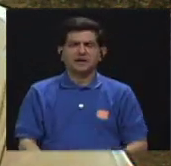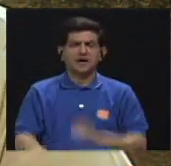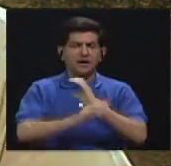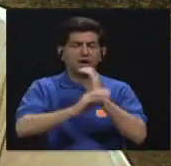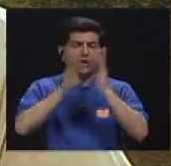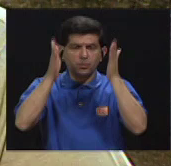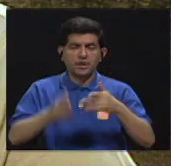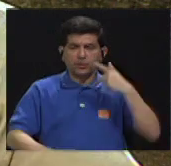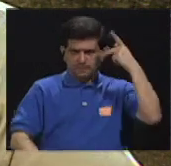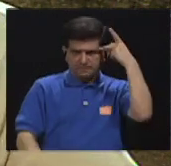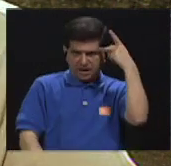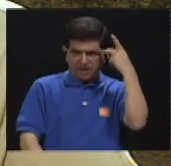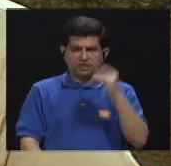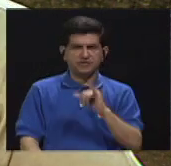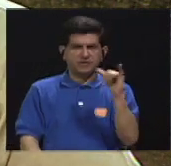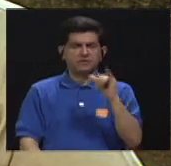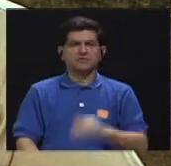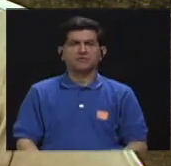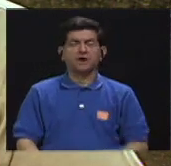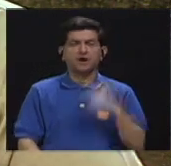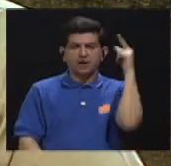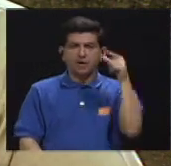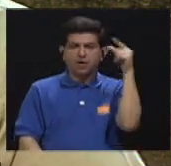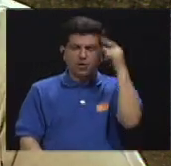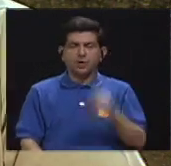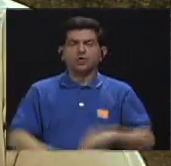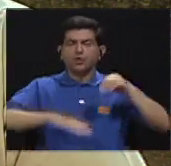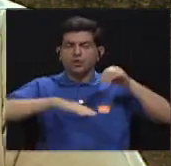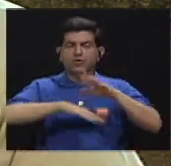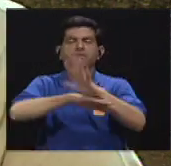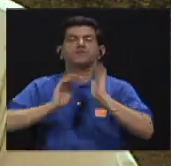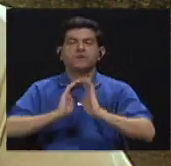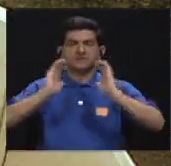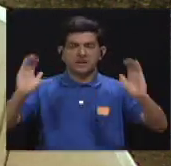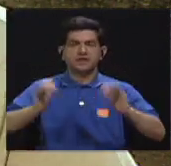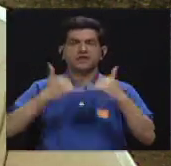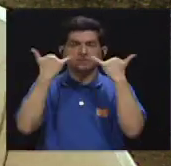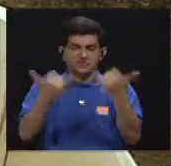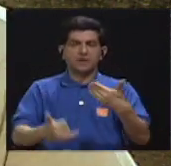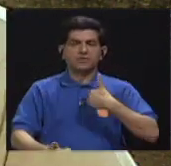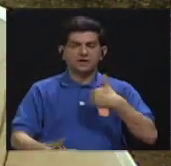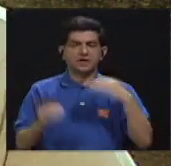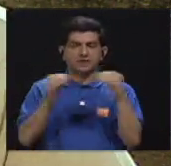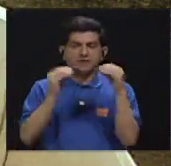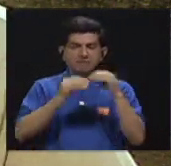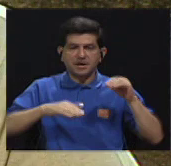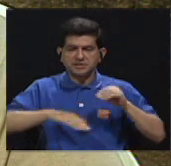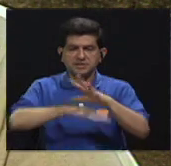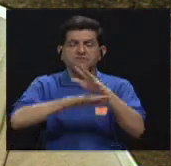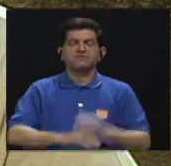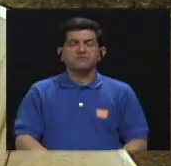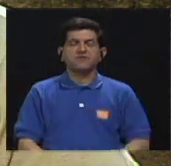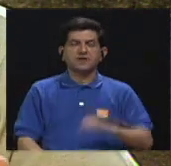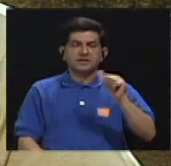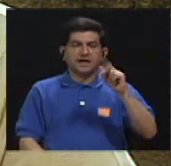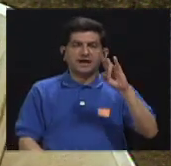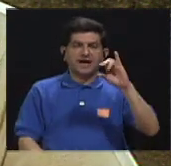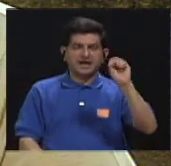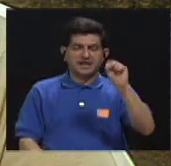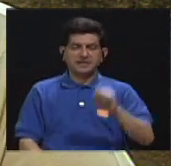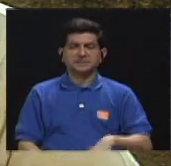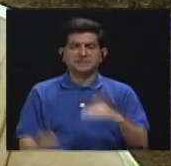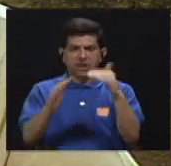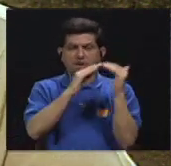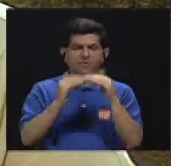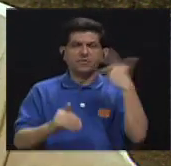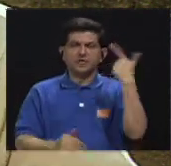cuidadores, de los padres, ¿verdad?, que pues obviamente se repercute en los niños que actualmente tienen una mayor incidencia de caries en poblaciones de